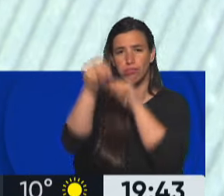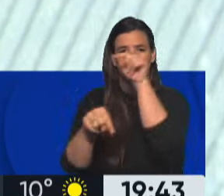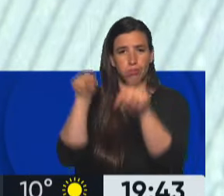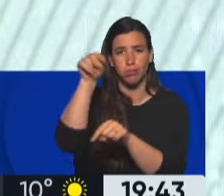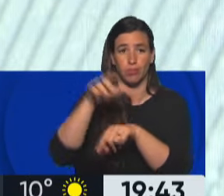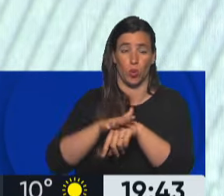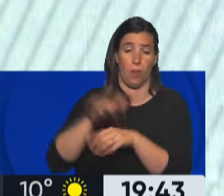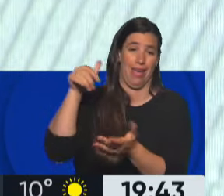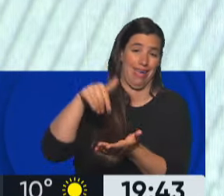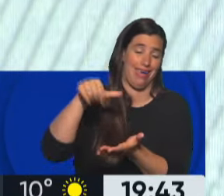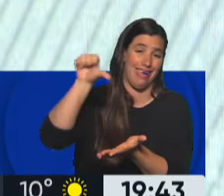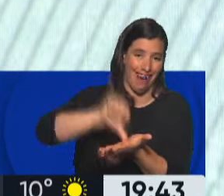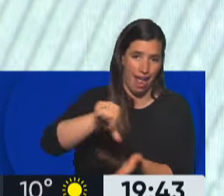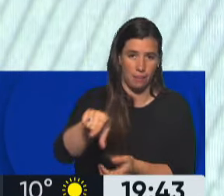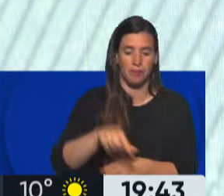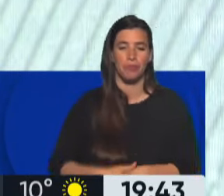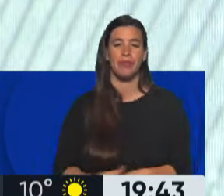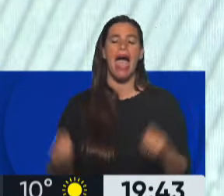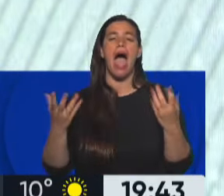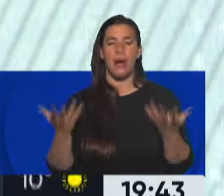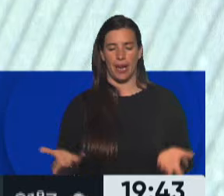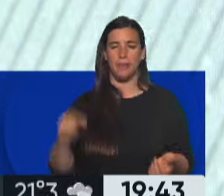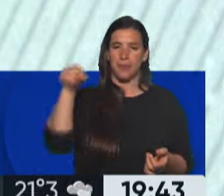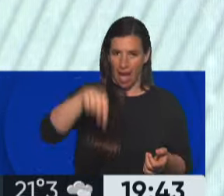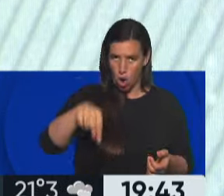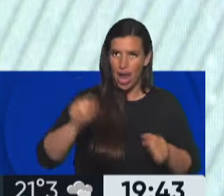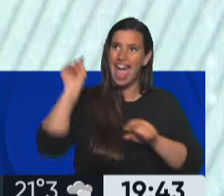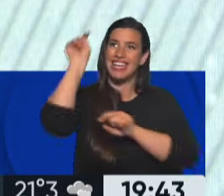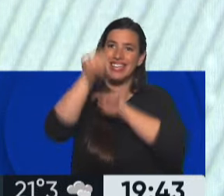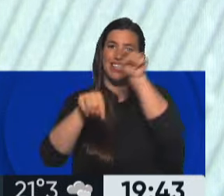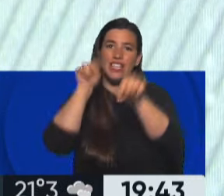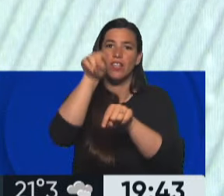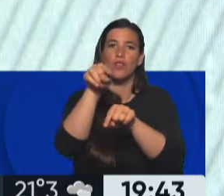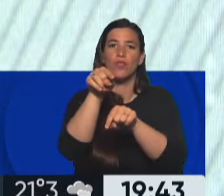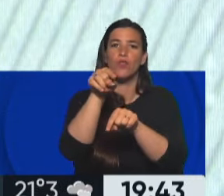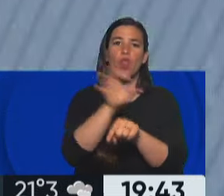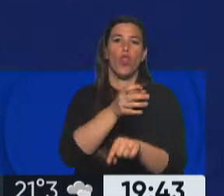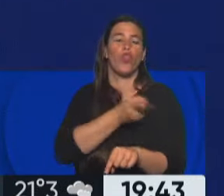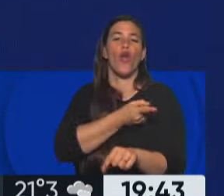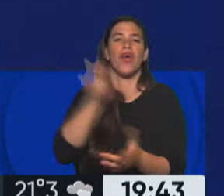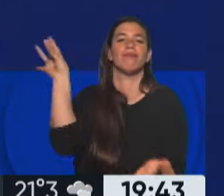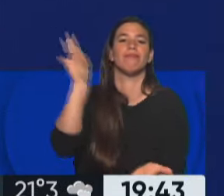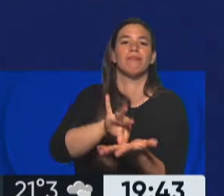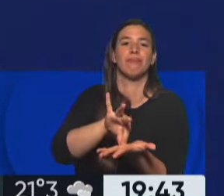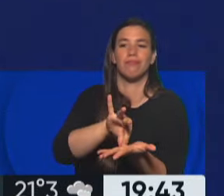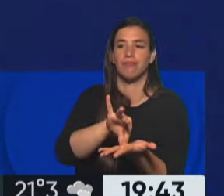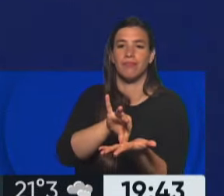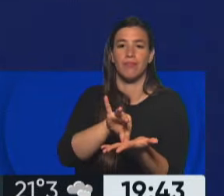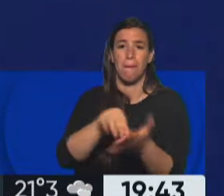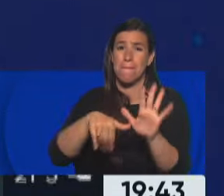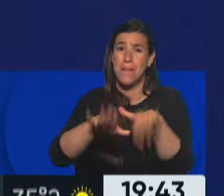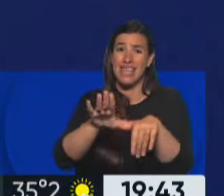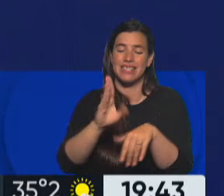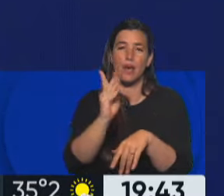A ver, Leticia, esta vez los bombardeos, ¿hacia qué zona apuntaron de Medio Oriente? Bueno, sobre todo en el sur